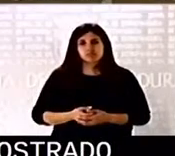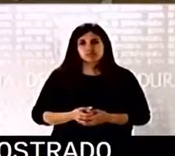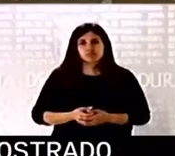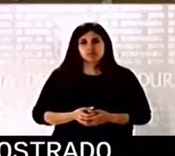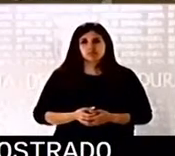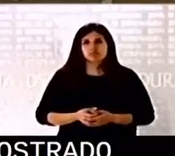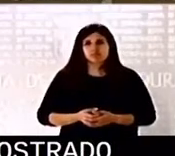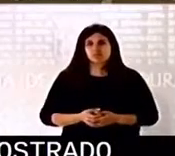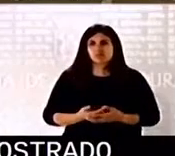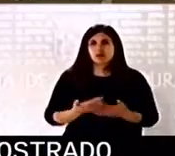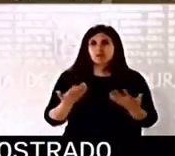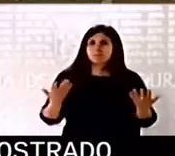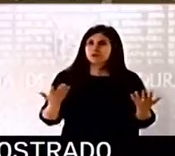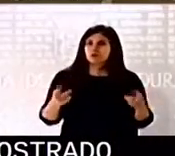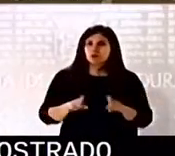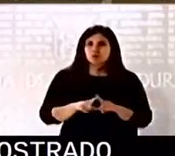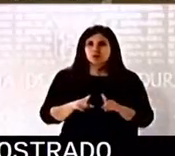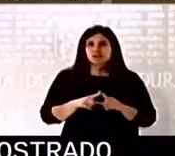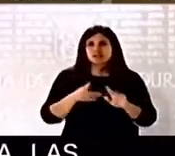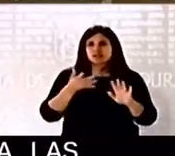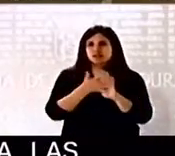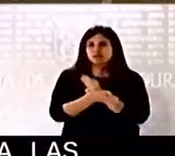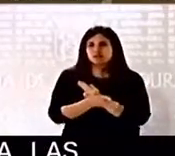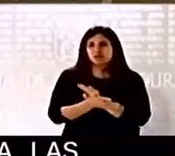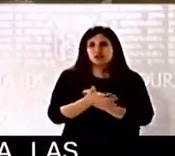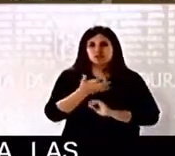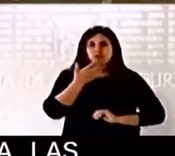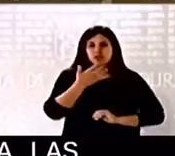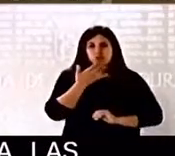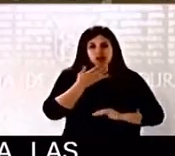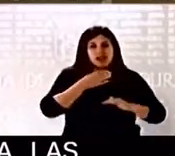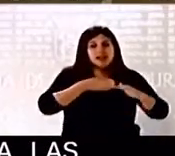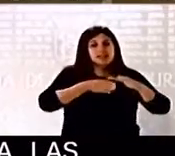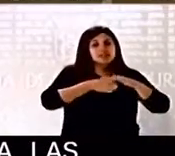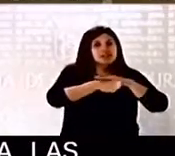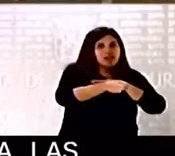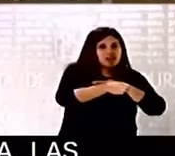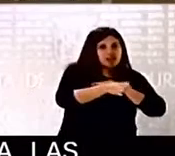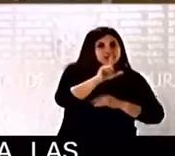Pero eso no puede conllevar que a las entradas, a las salidas,